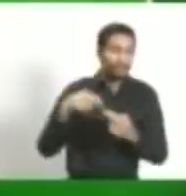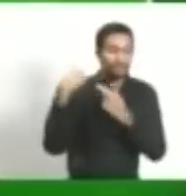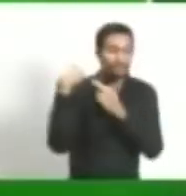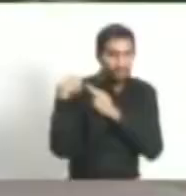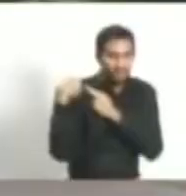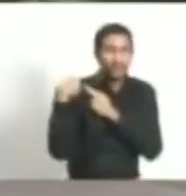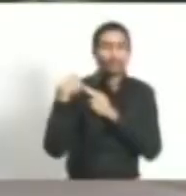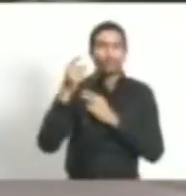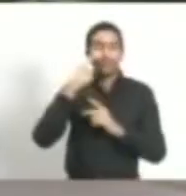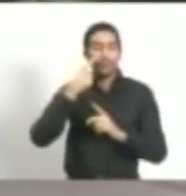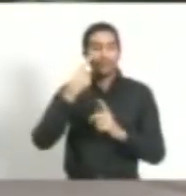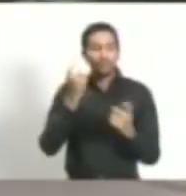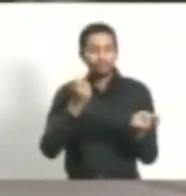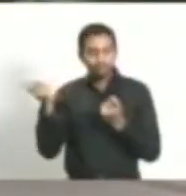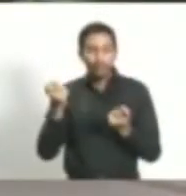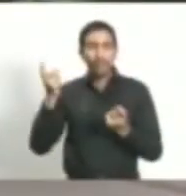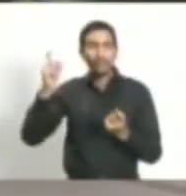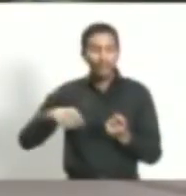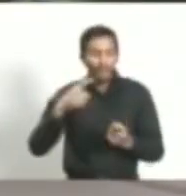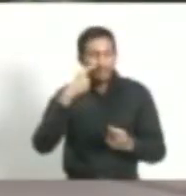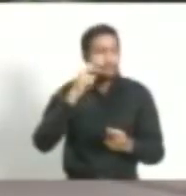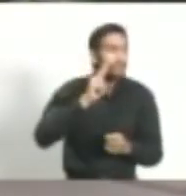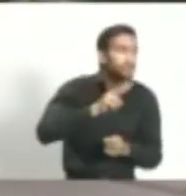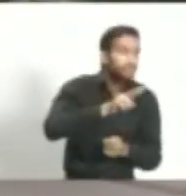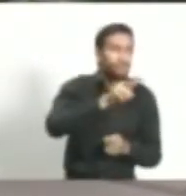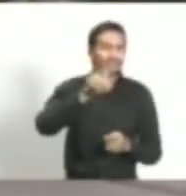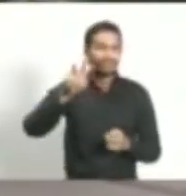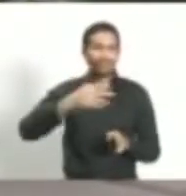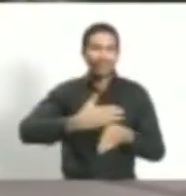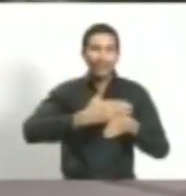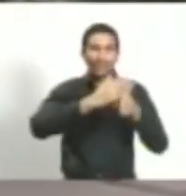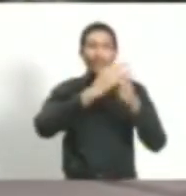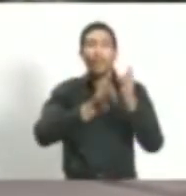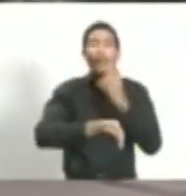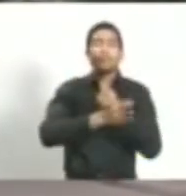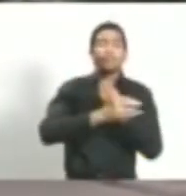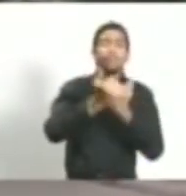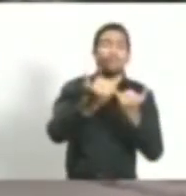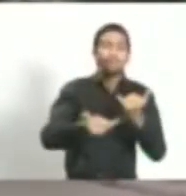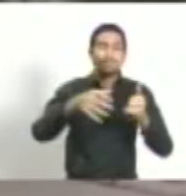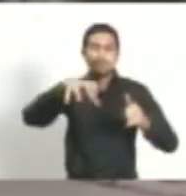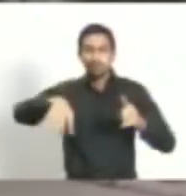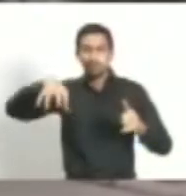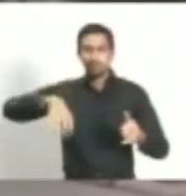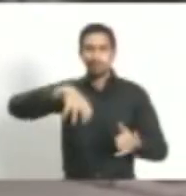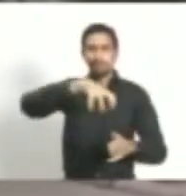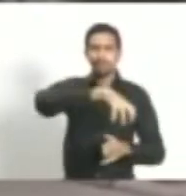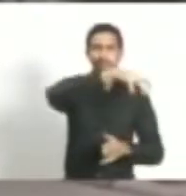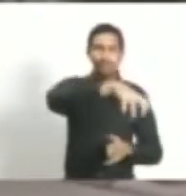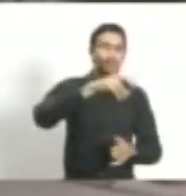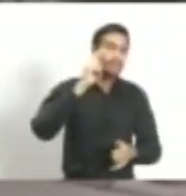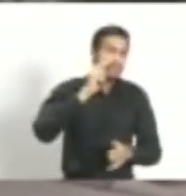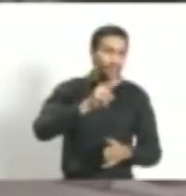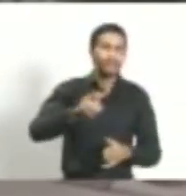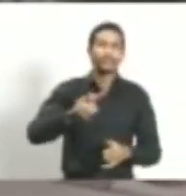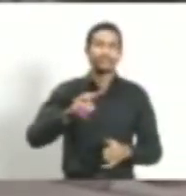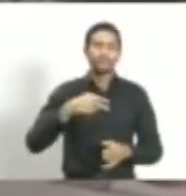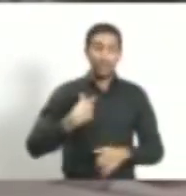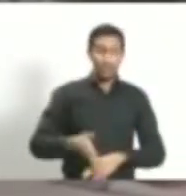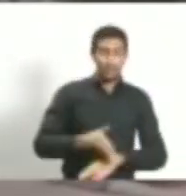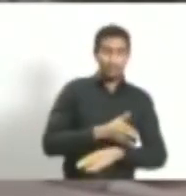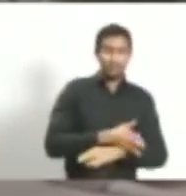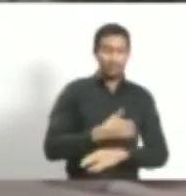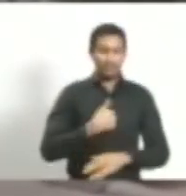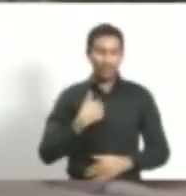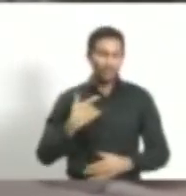controlar estas edificaciones, que revisen estas edificaciones que están adelantándose. Y tuve la oportunidad de hacer un recorrido